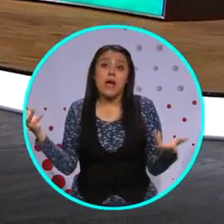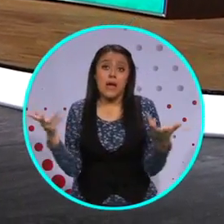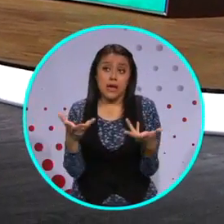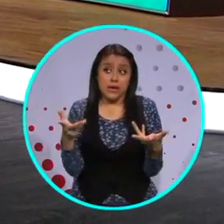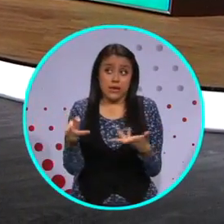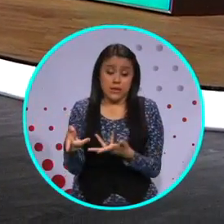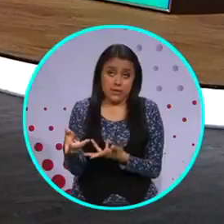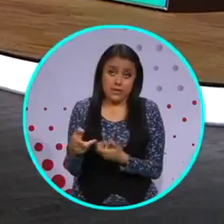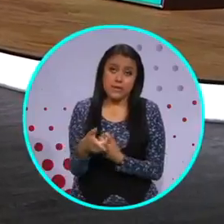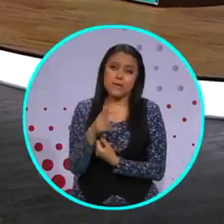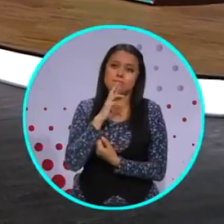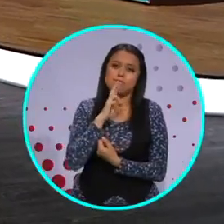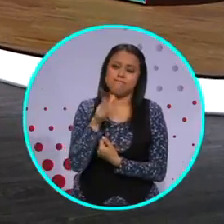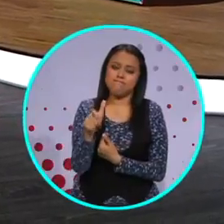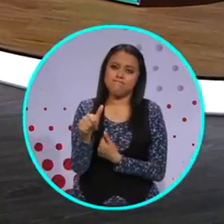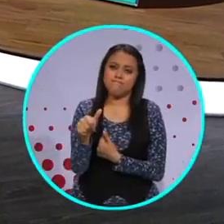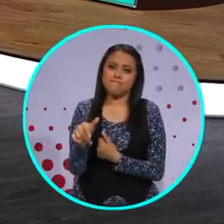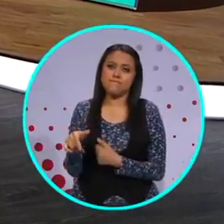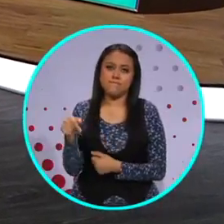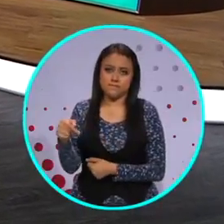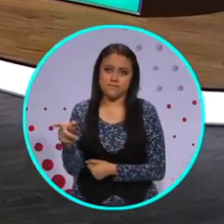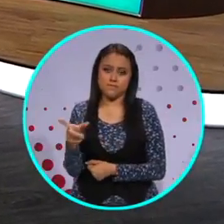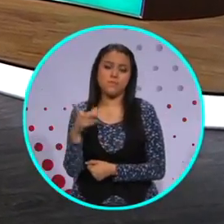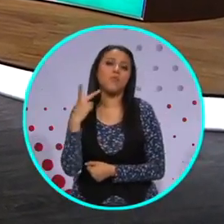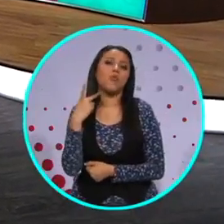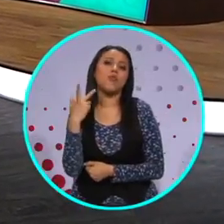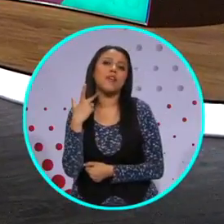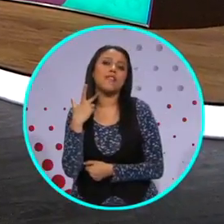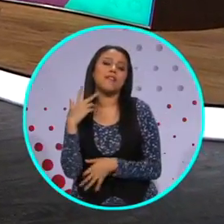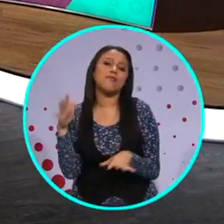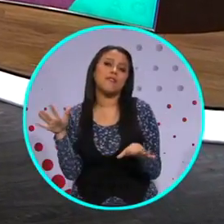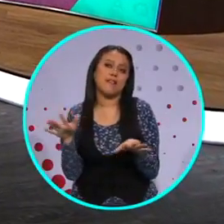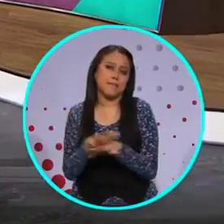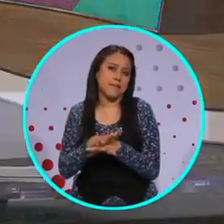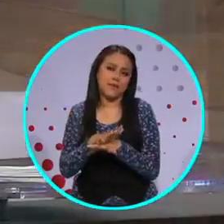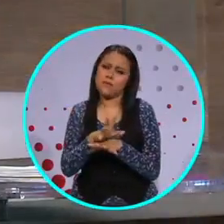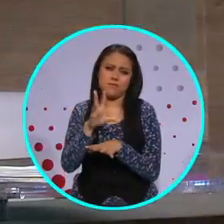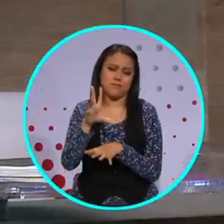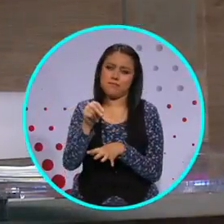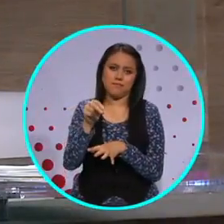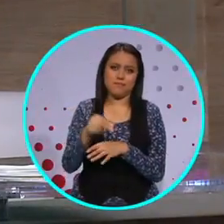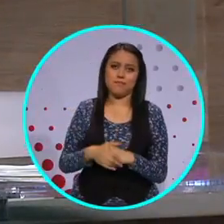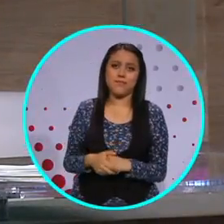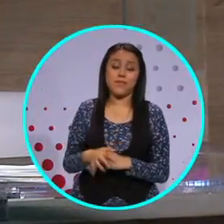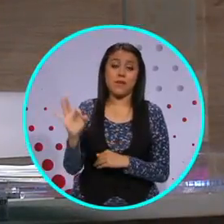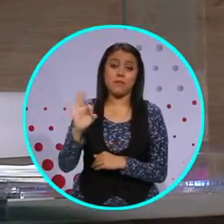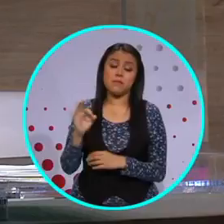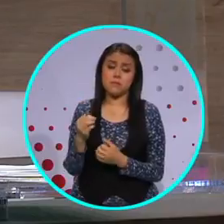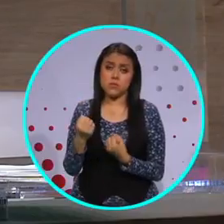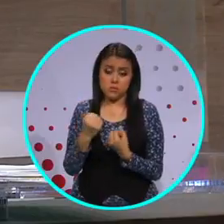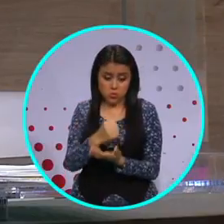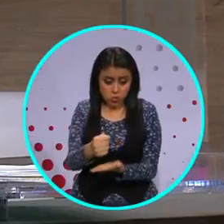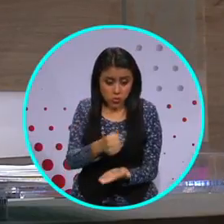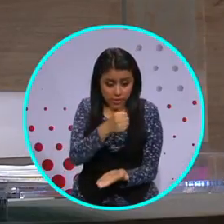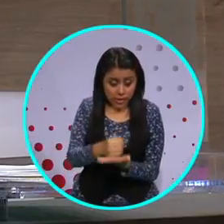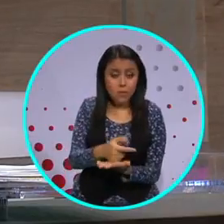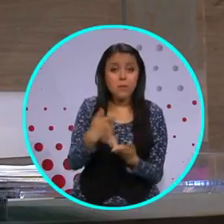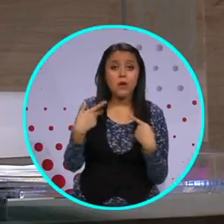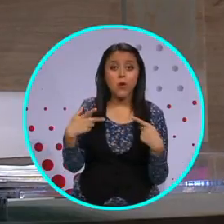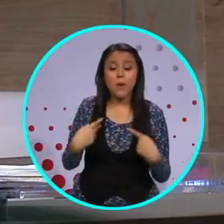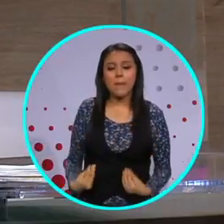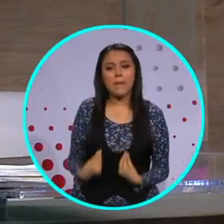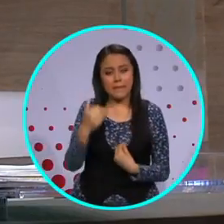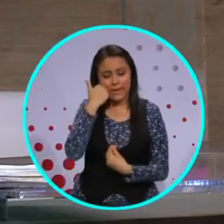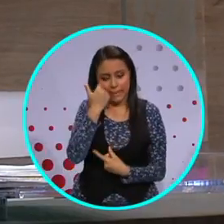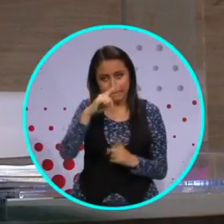yo creo que el cambio no está en un político de carrera nada más pues en un ciudadano que verdaderamente quiera algo